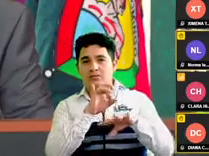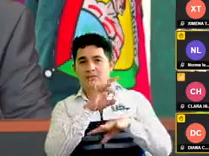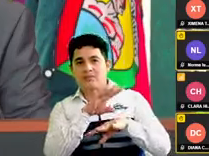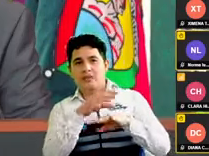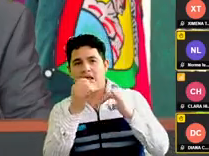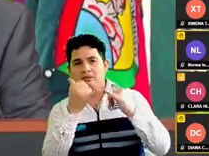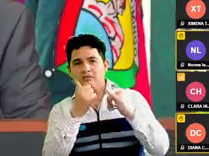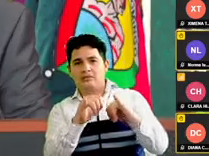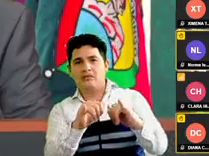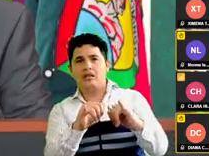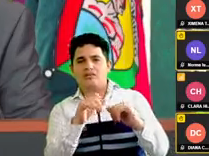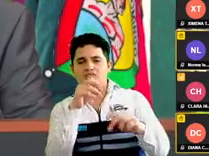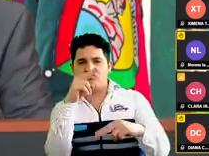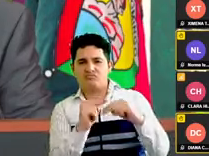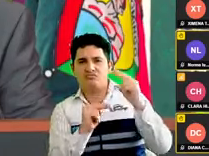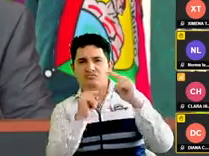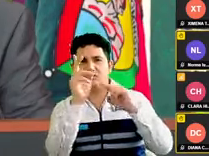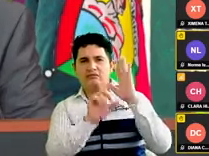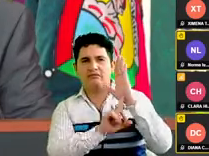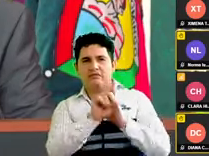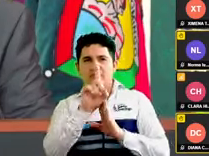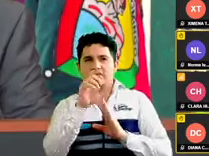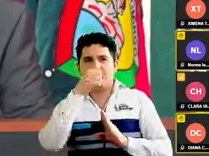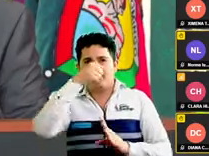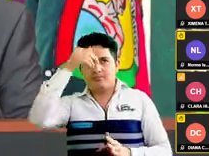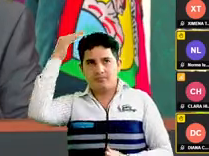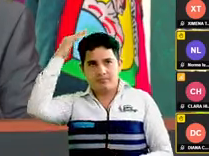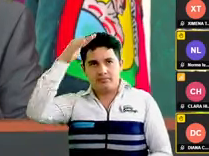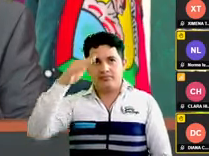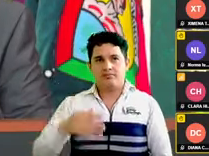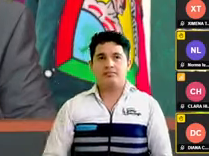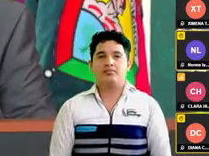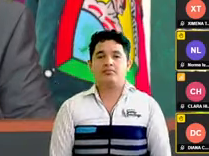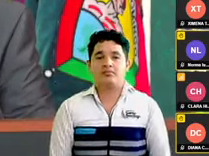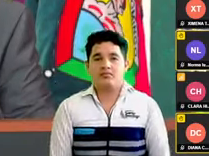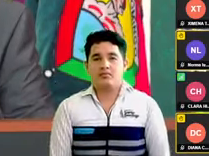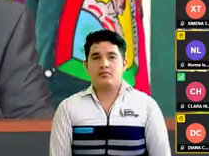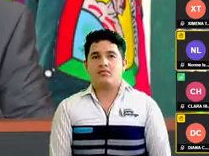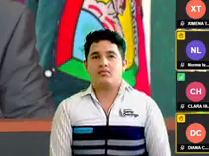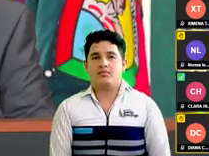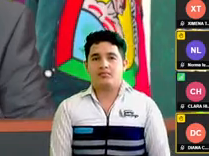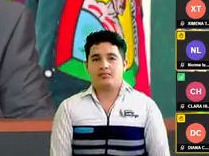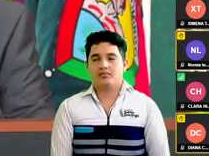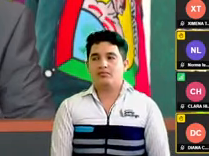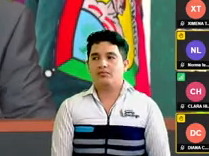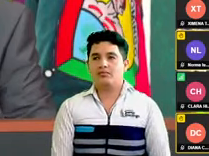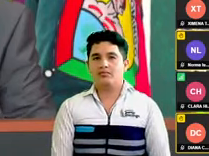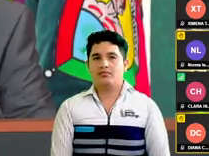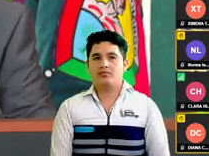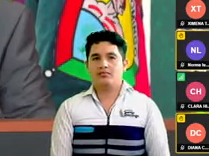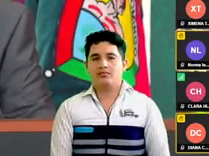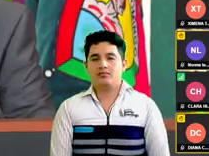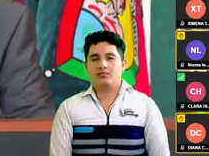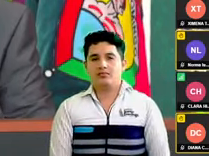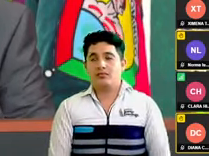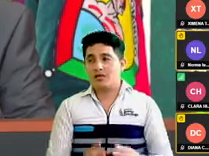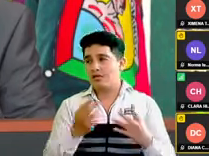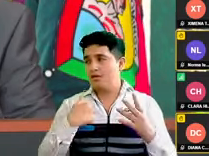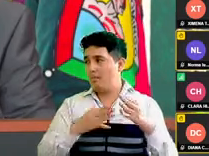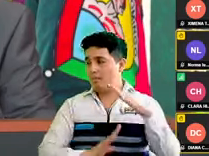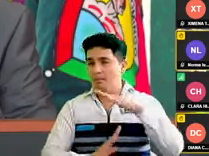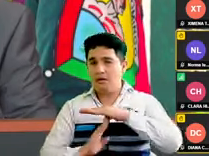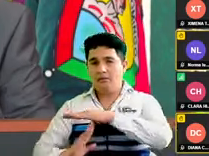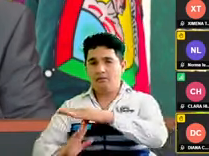seguir haciendo las cosas en poder conseguir la paz, la armonía y el desarrollo que